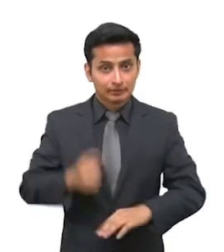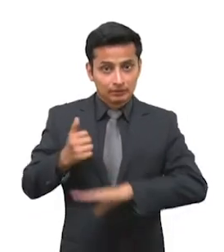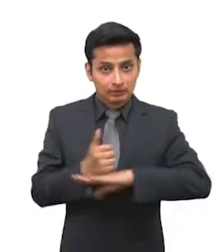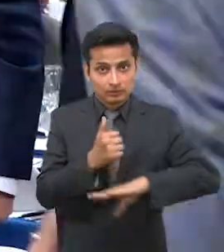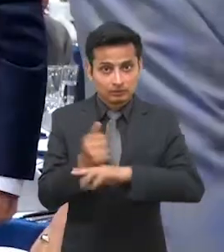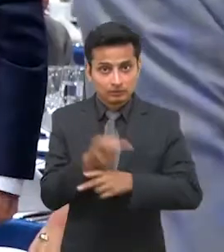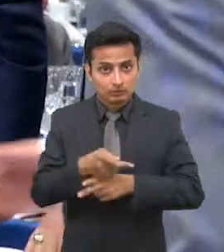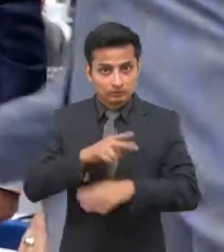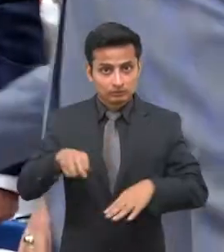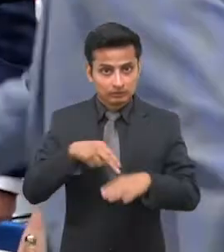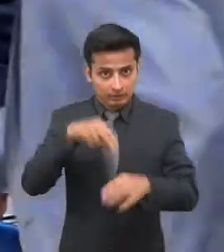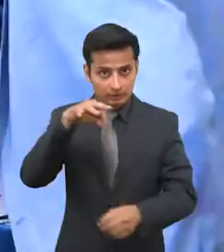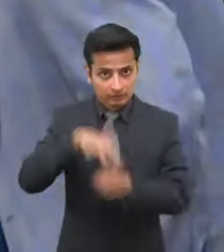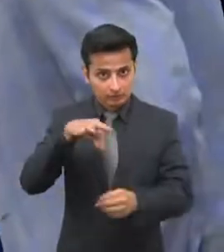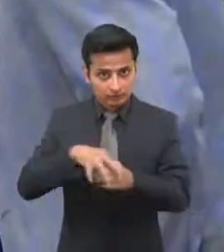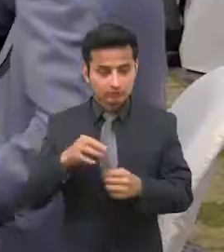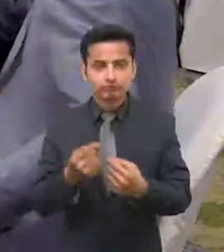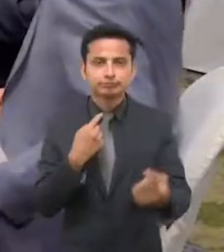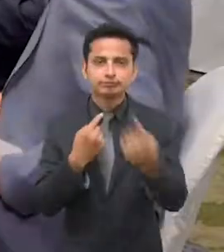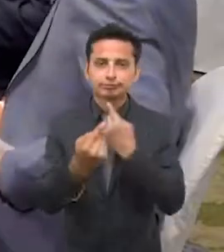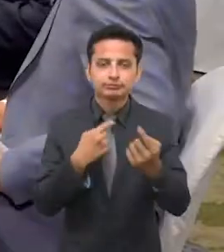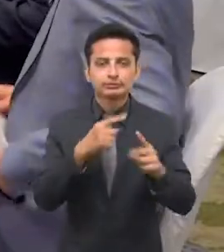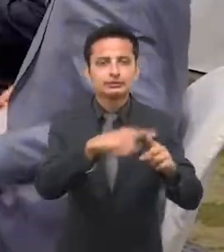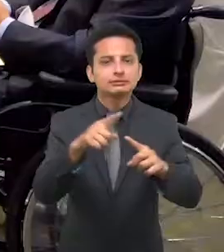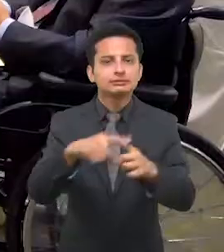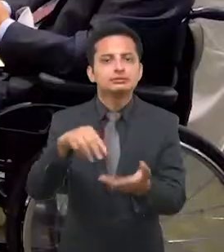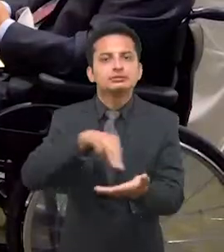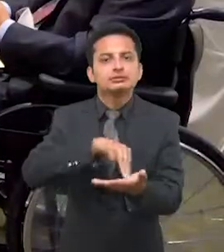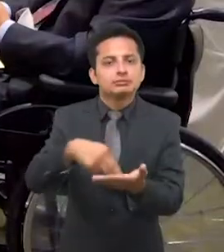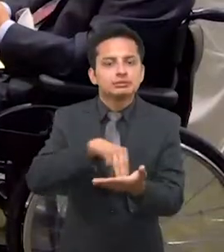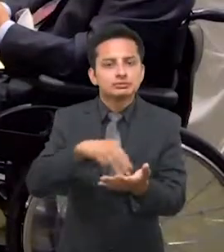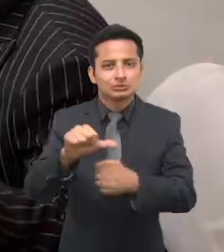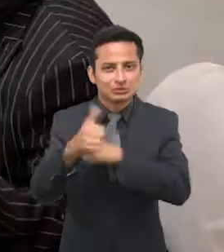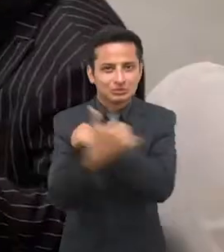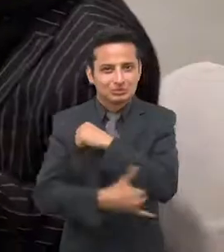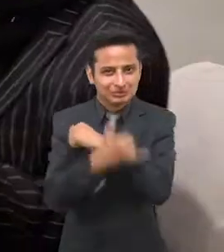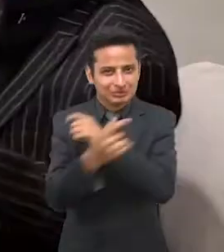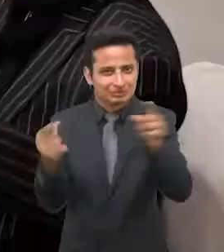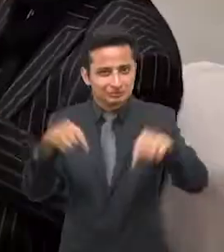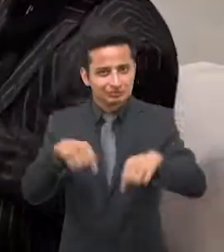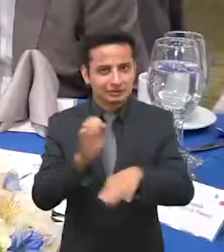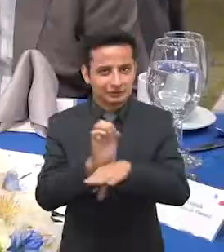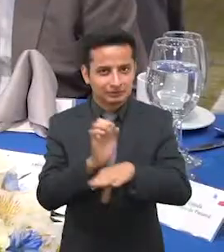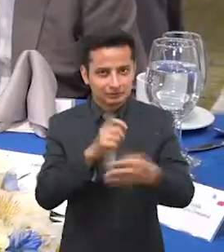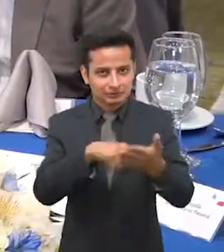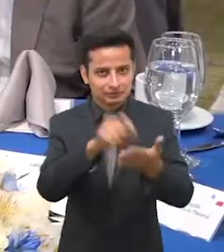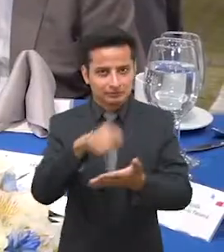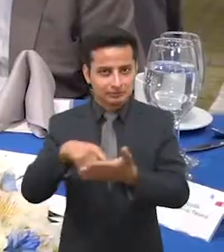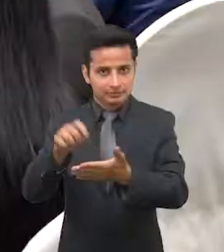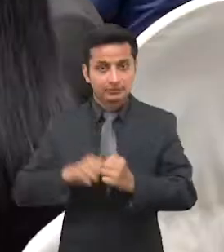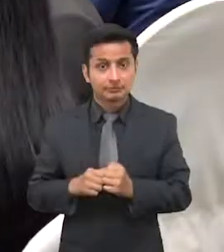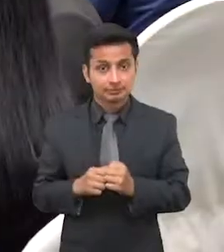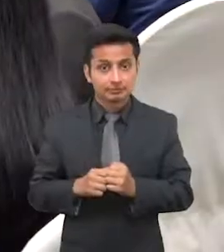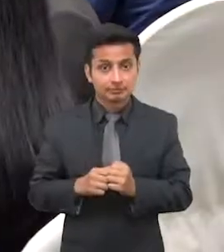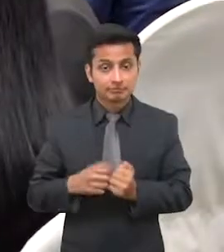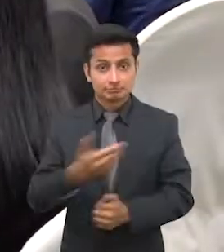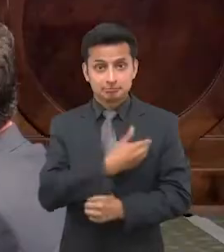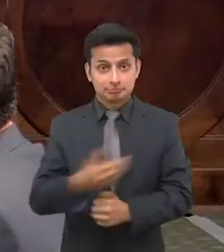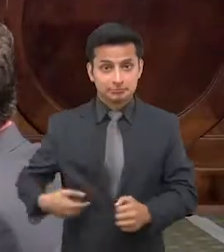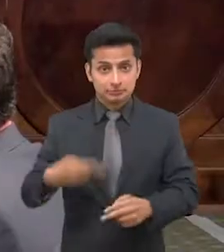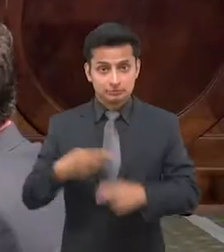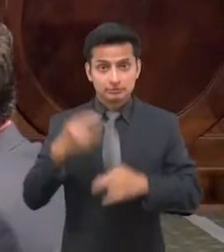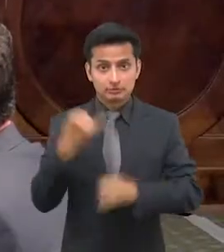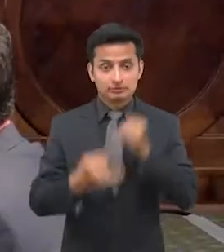las autoridades del Consejo Nacional Electoral dialogaron con los miembros del cuerpo diplomático acreditado en el Ecuador. Durante la jornada,